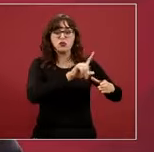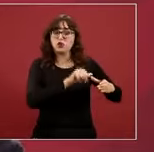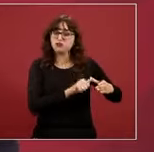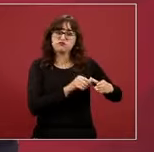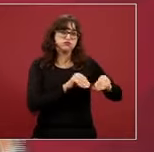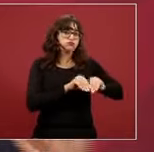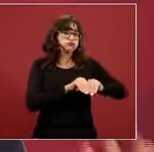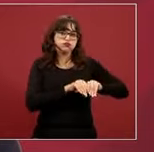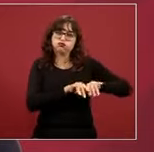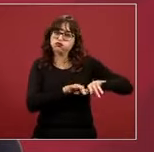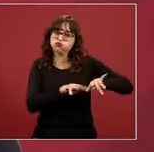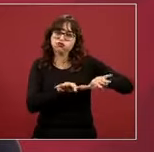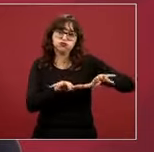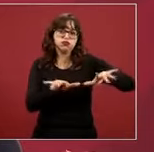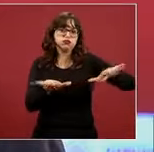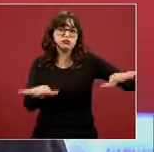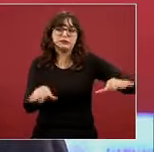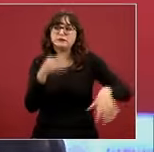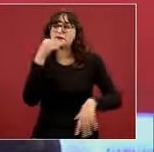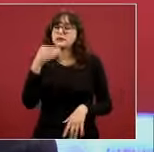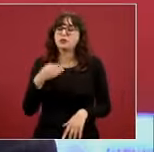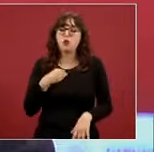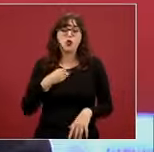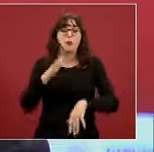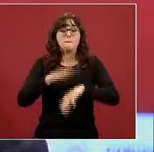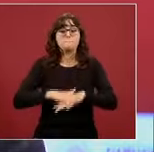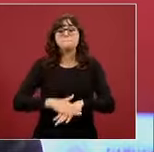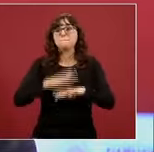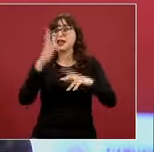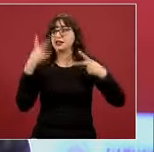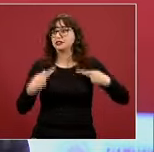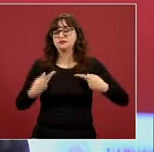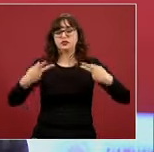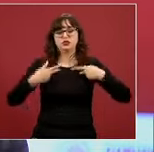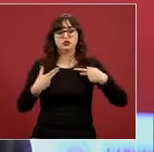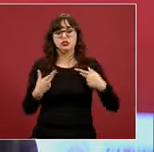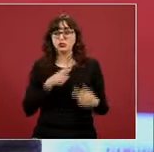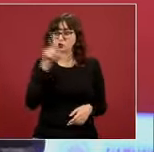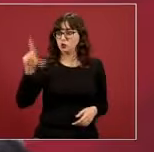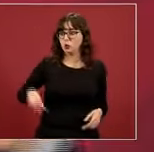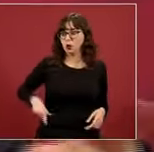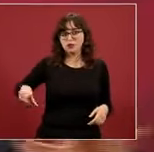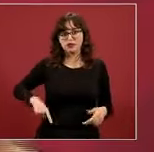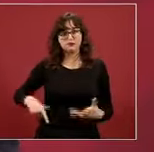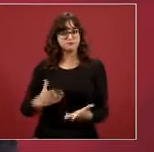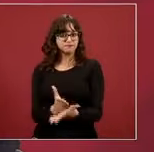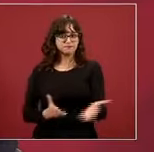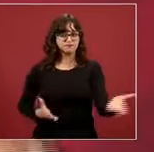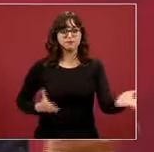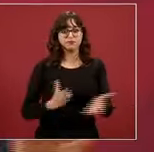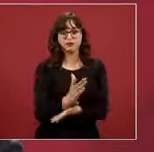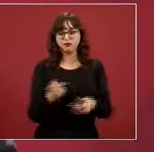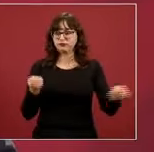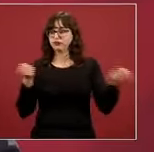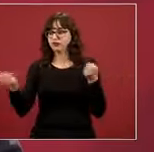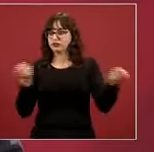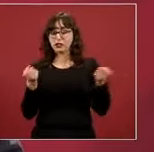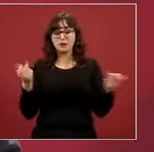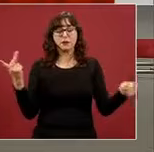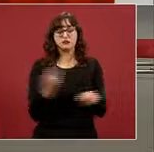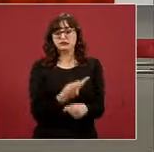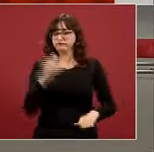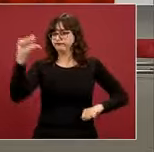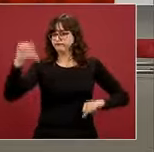comunitaria, medidas masivas en las que por acción administrativa del Estado se decreta suspensión temporal